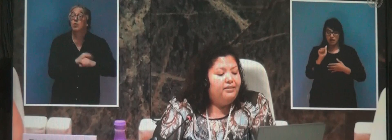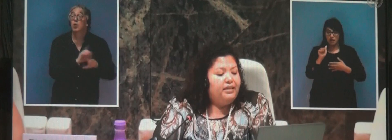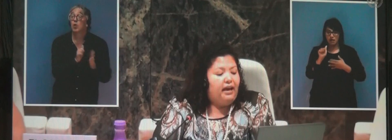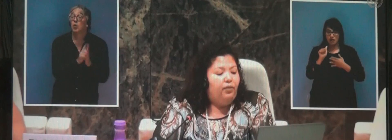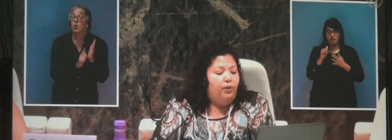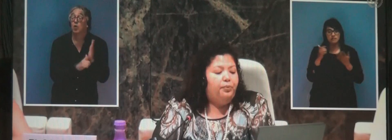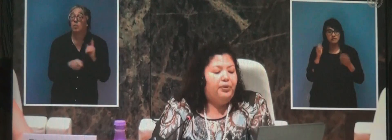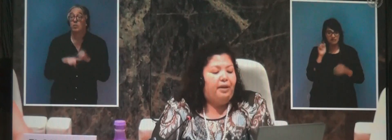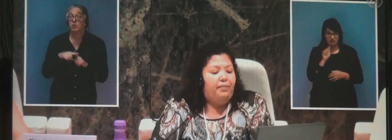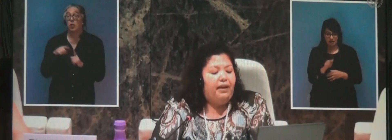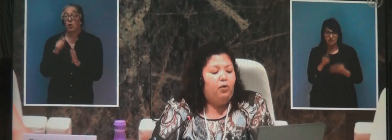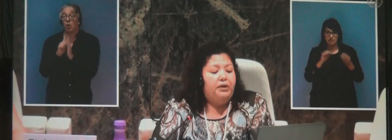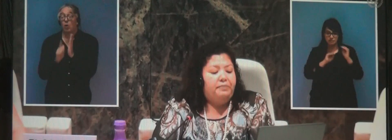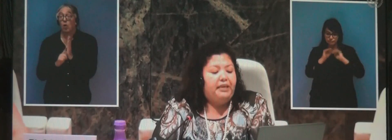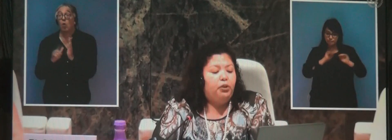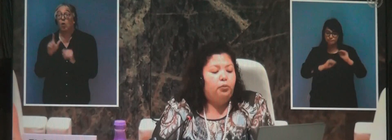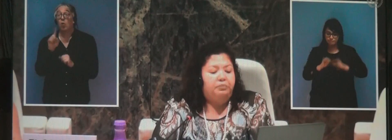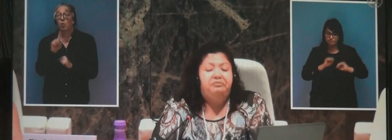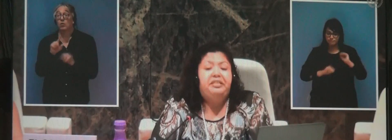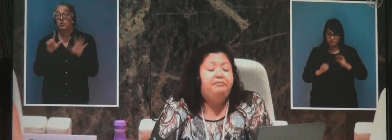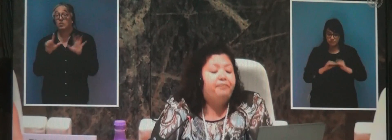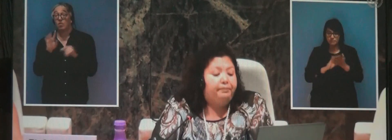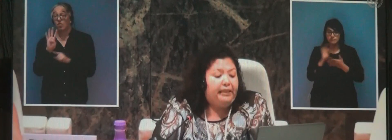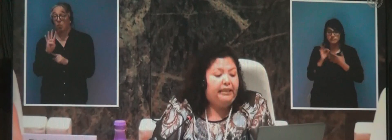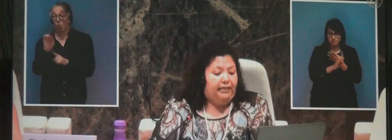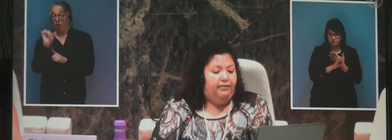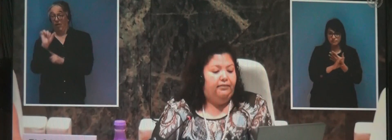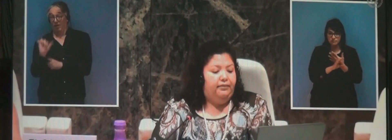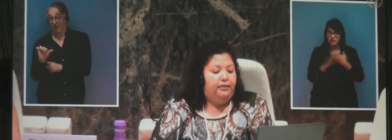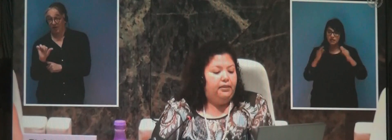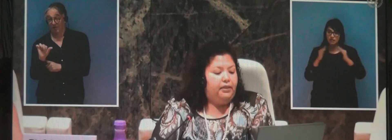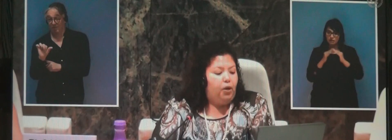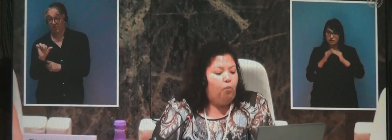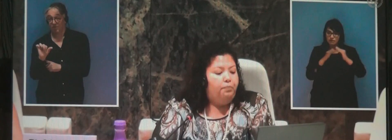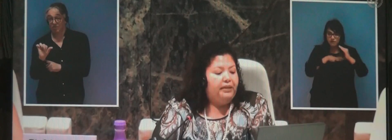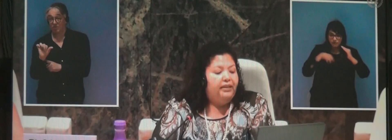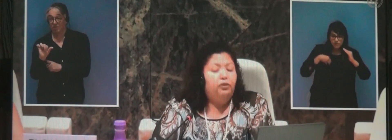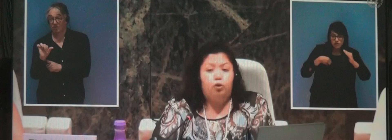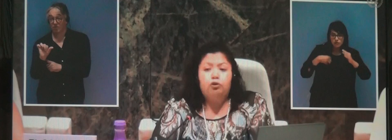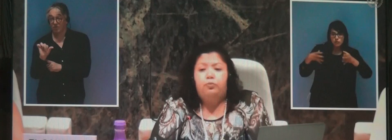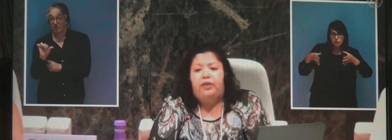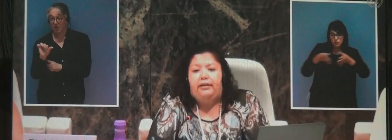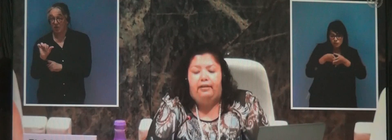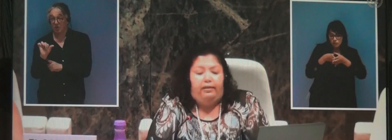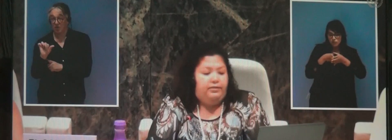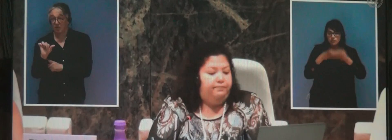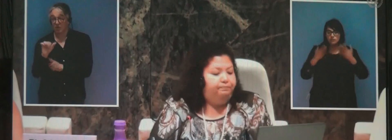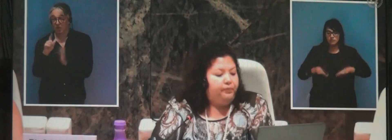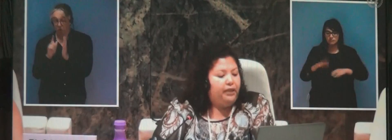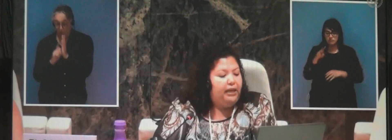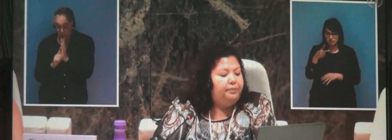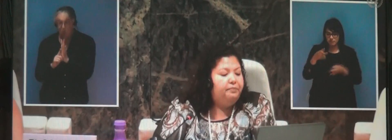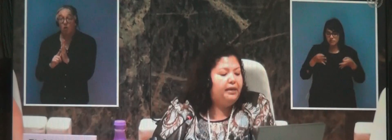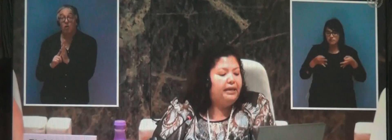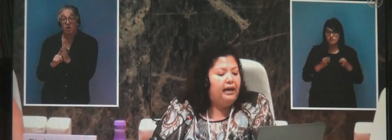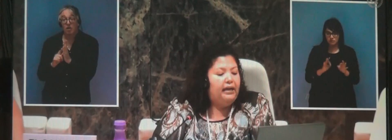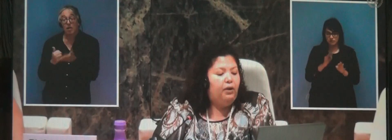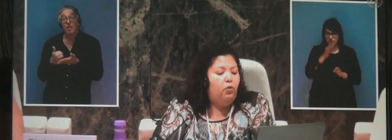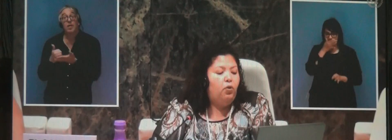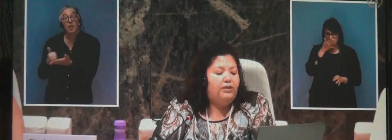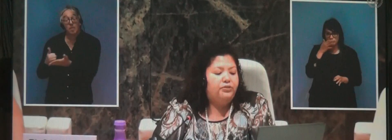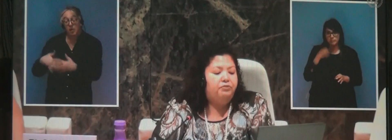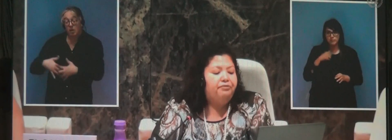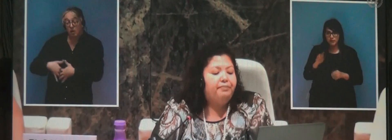ha diseñado el programa de acogimiento Vivir en Familia, que comprende 2 modalidades. La primera,